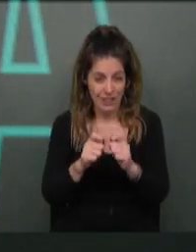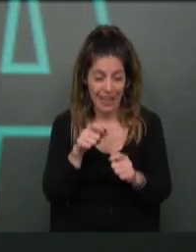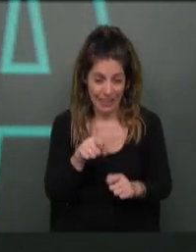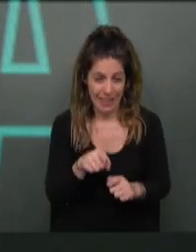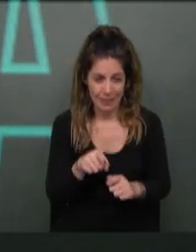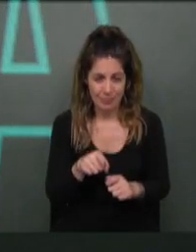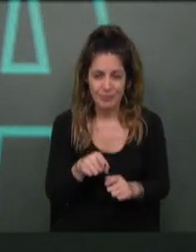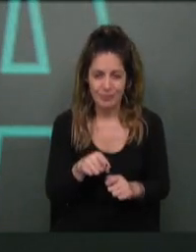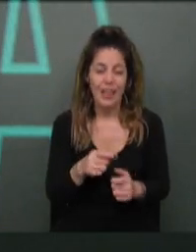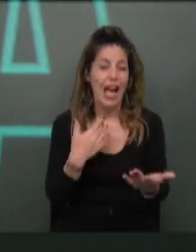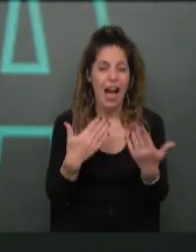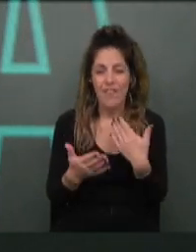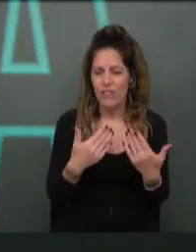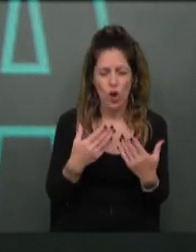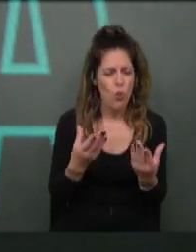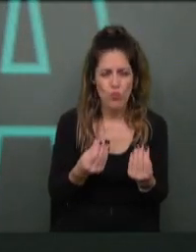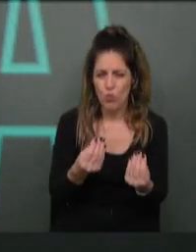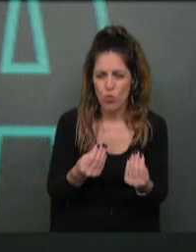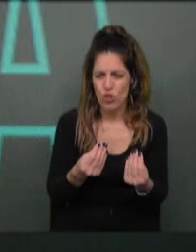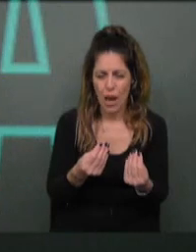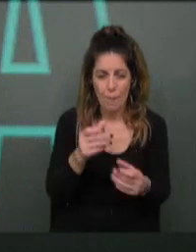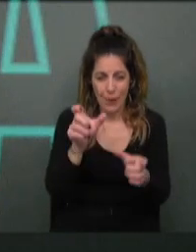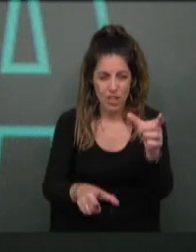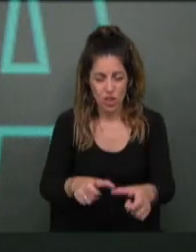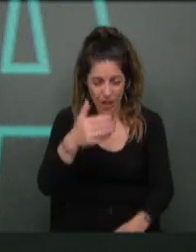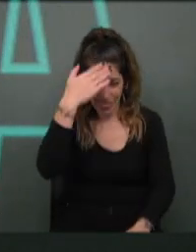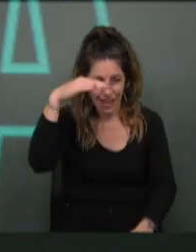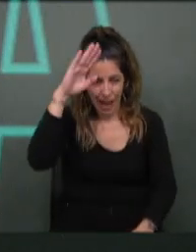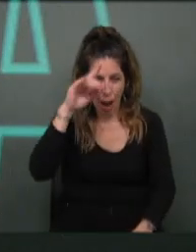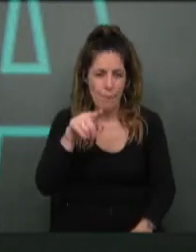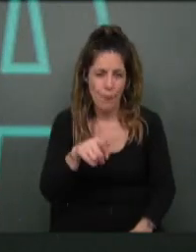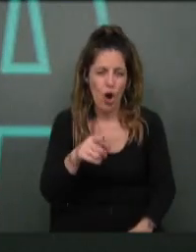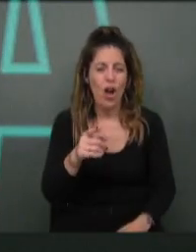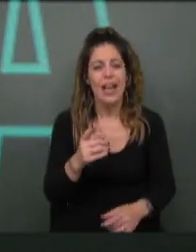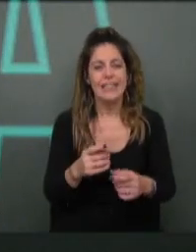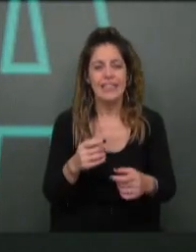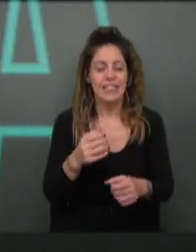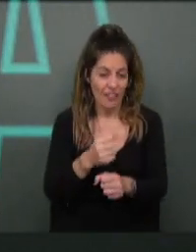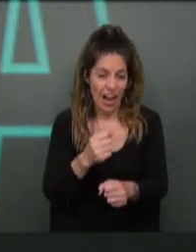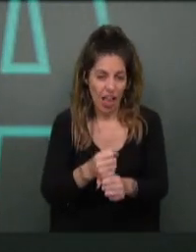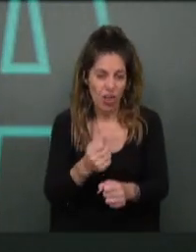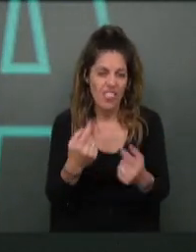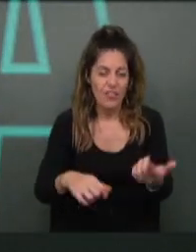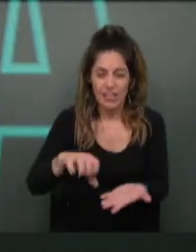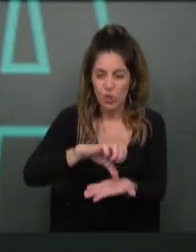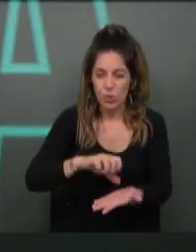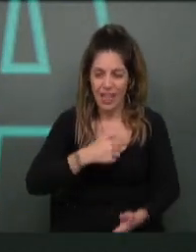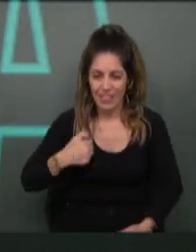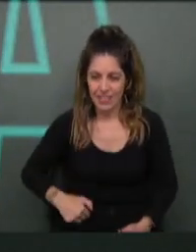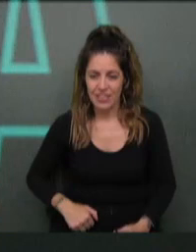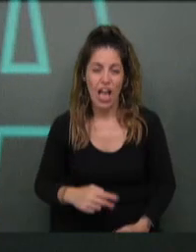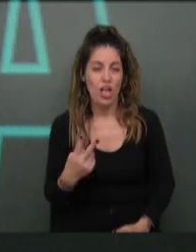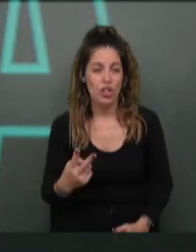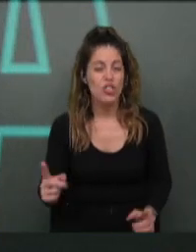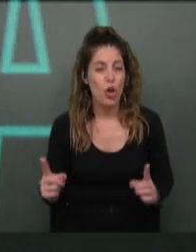eh habló con decenas de campesinos de obreros en diferentes ciudades y lugares de China y tuvo dos encuentros con